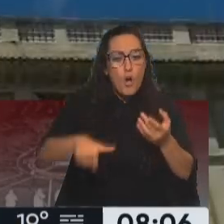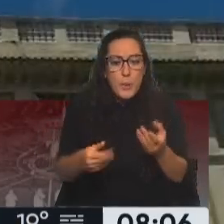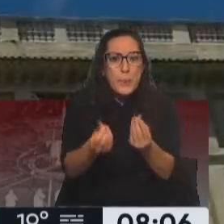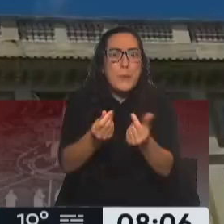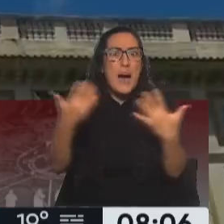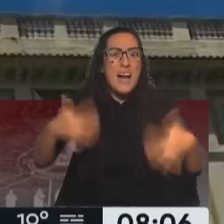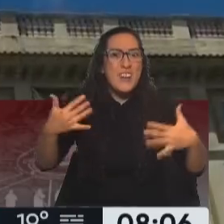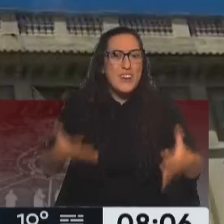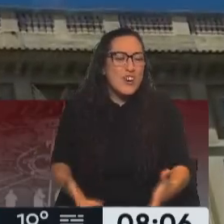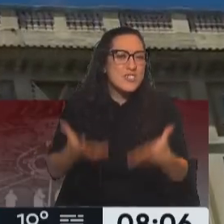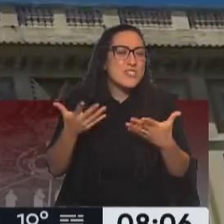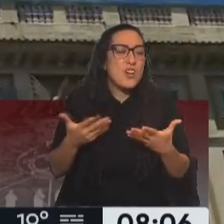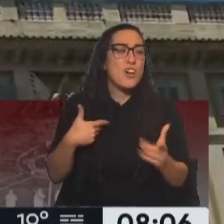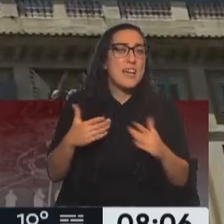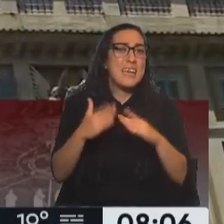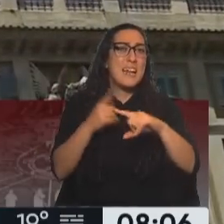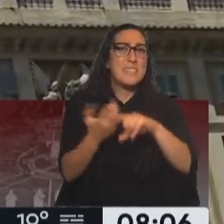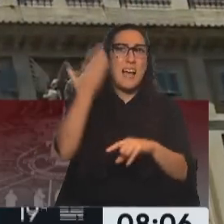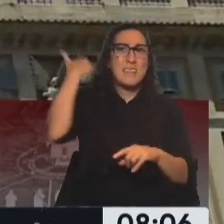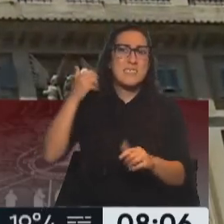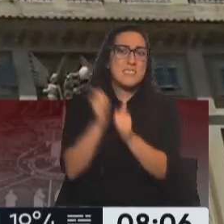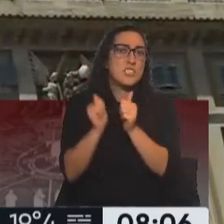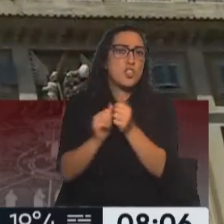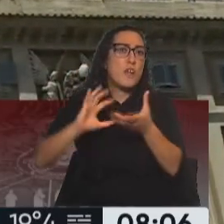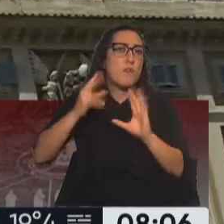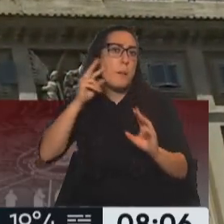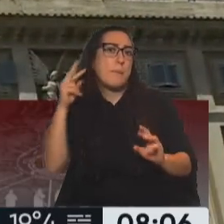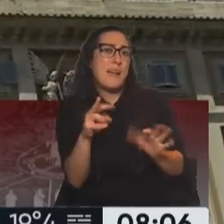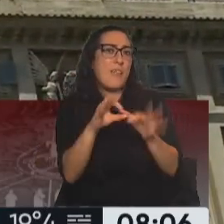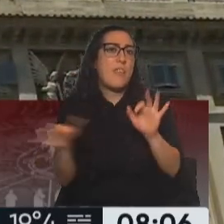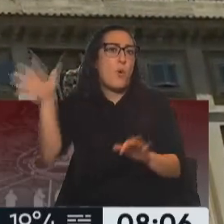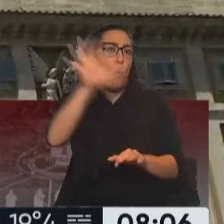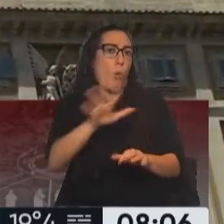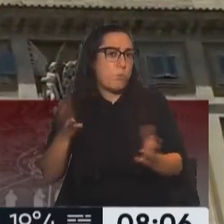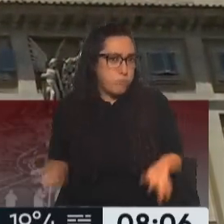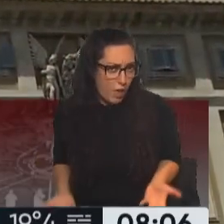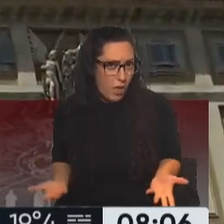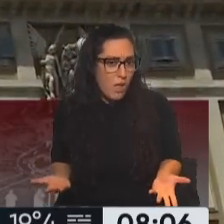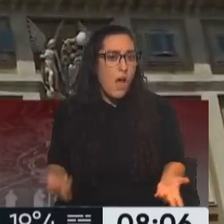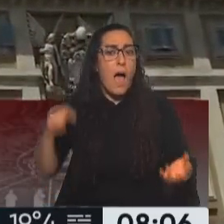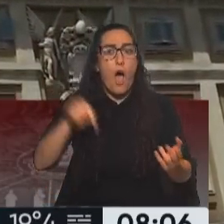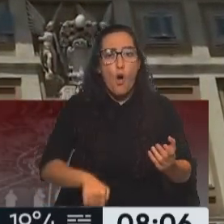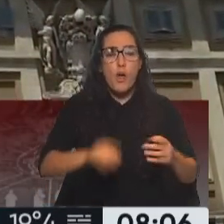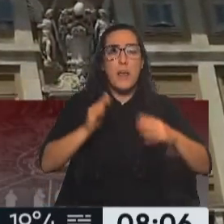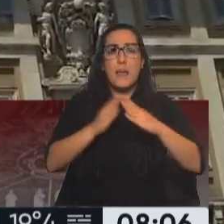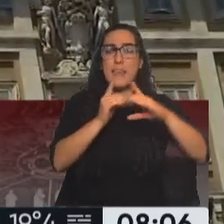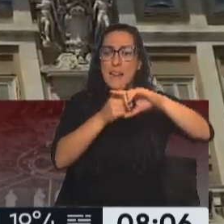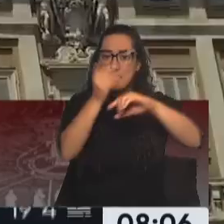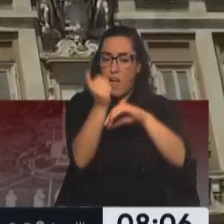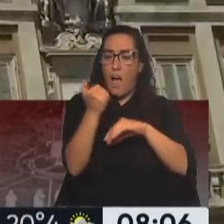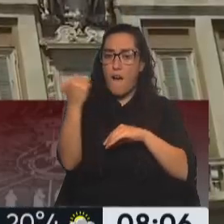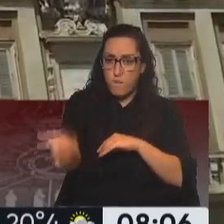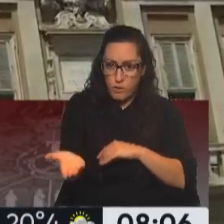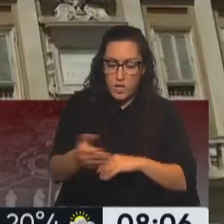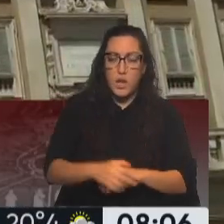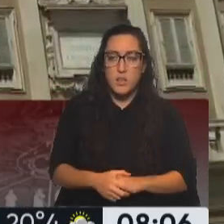que era la historia de la Iglesia, que siempre había mirado al mundo desde una visión europea. Bueno, la imagen del exterior ahora, lo que estaba